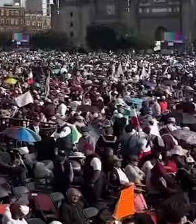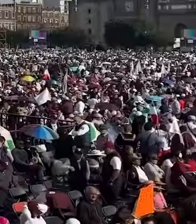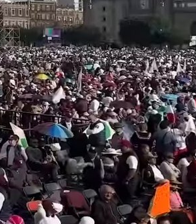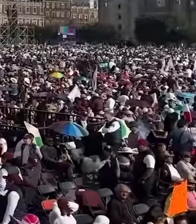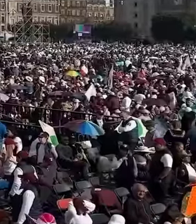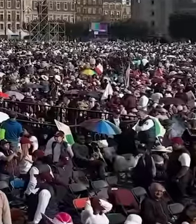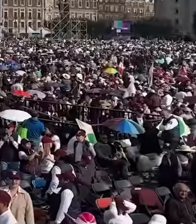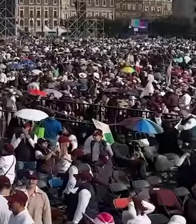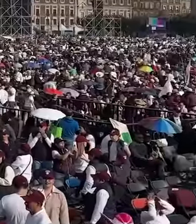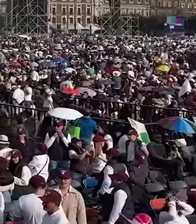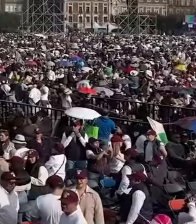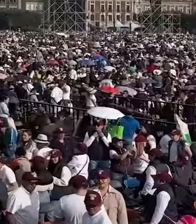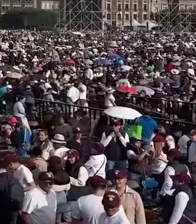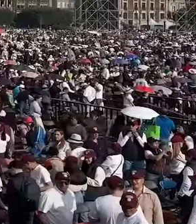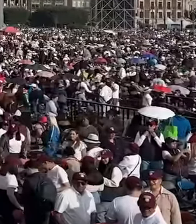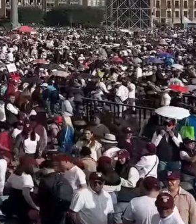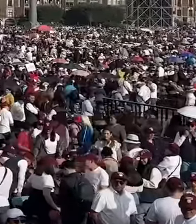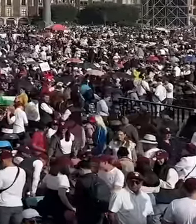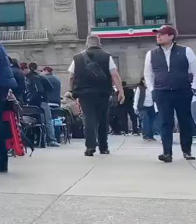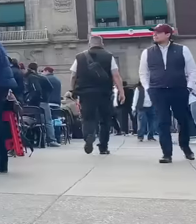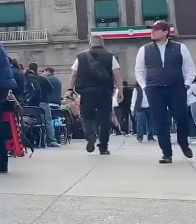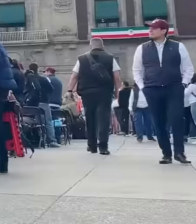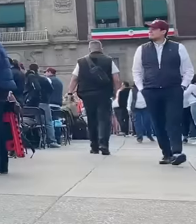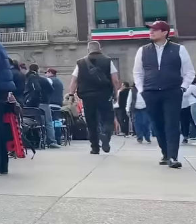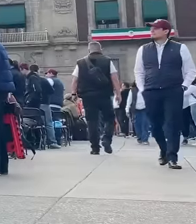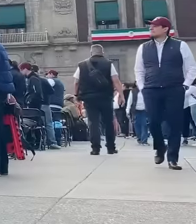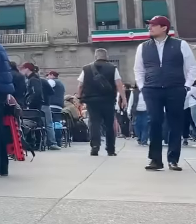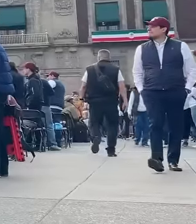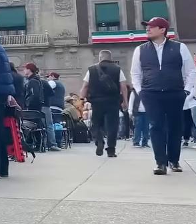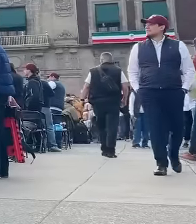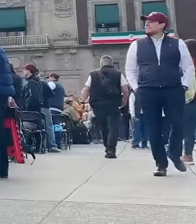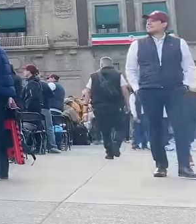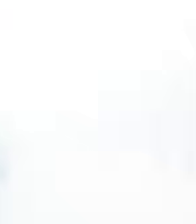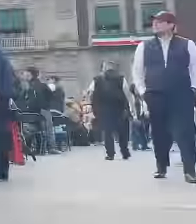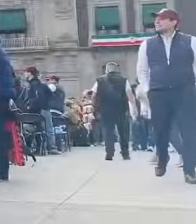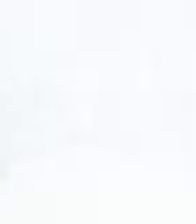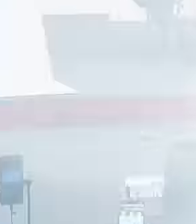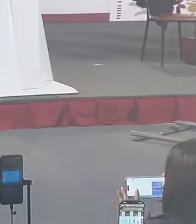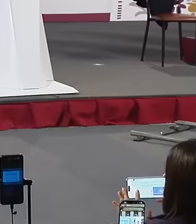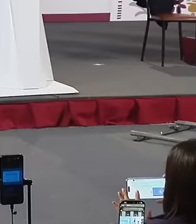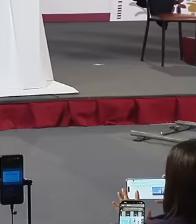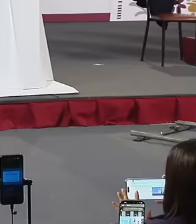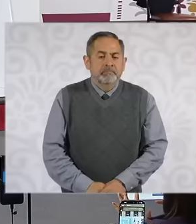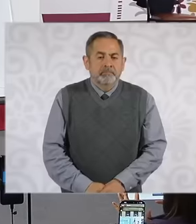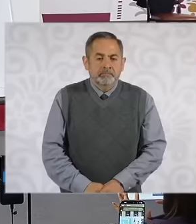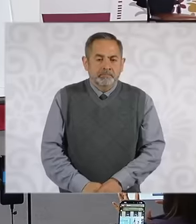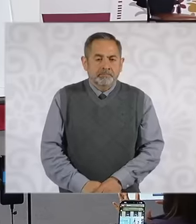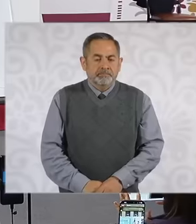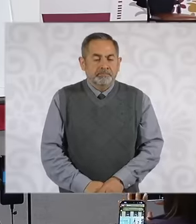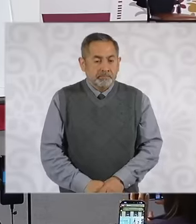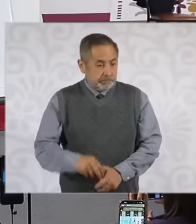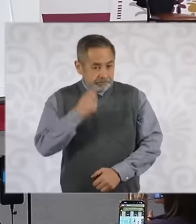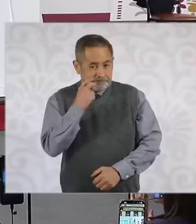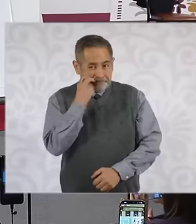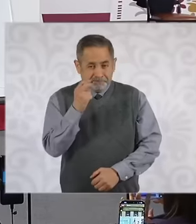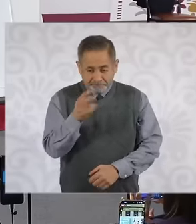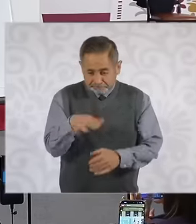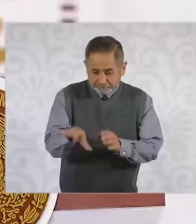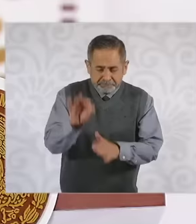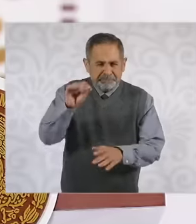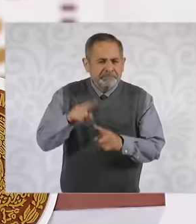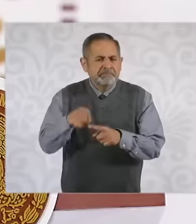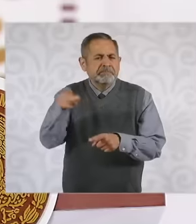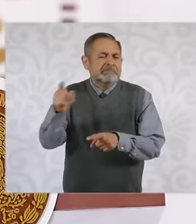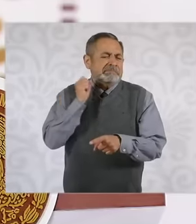jueces, magistrados y ministros para la impartición de justicia en México. Hoy, en la conferencia de